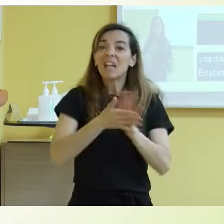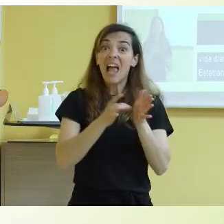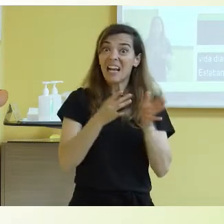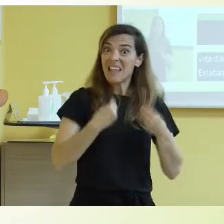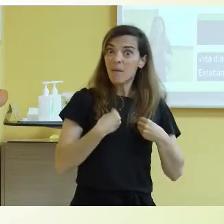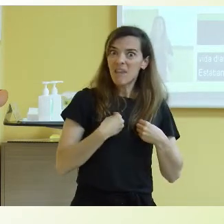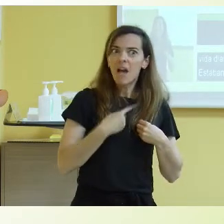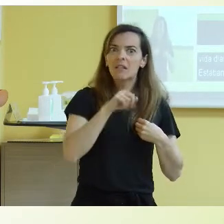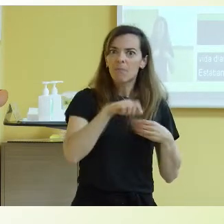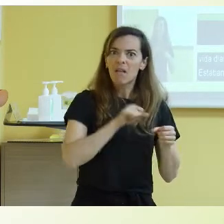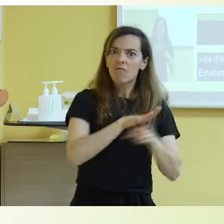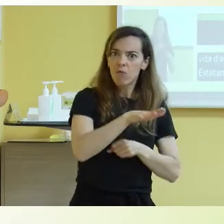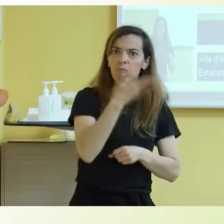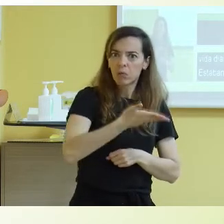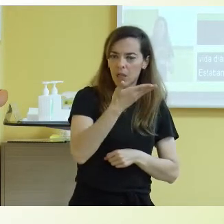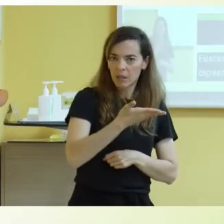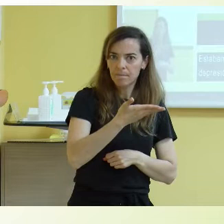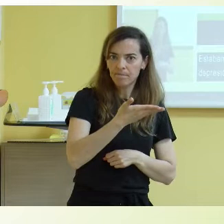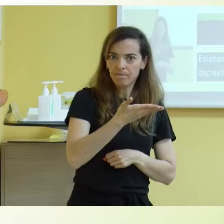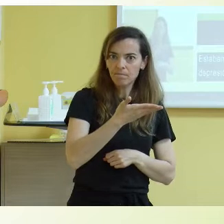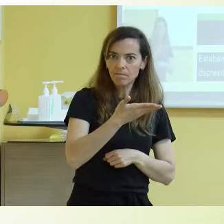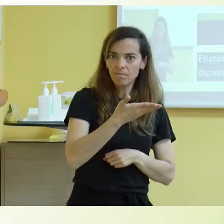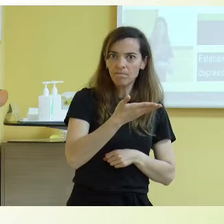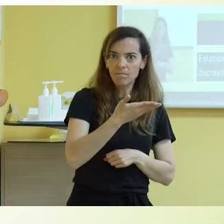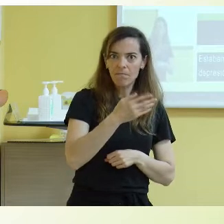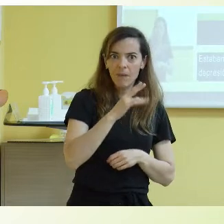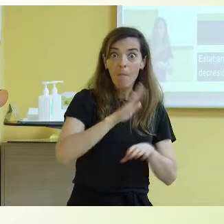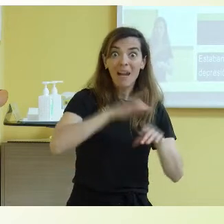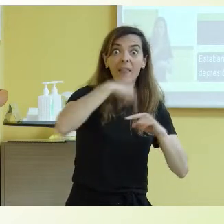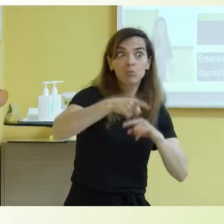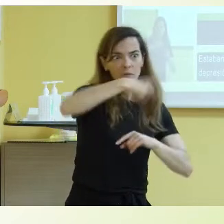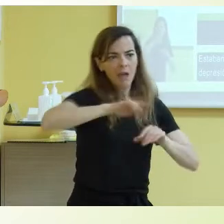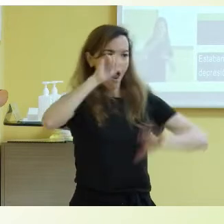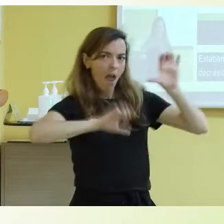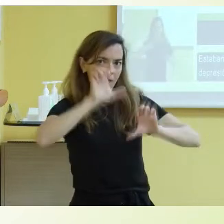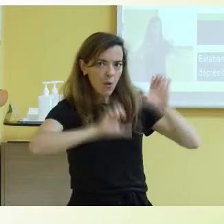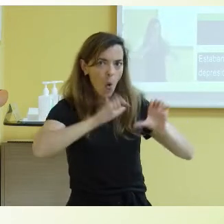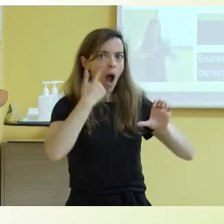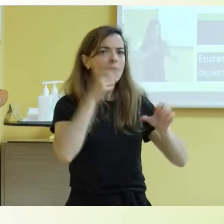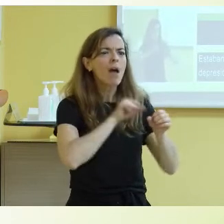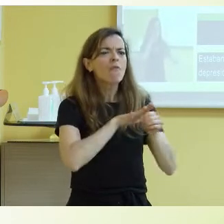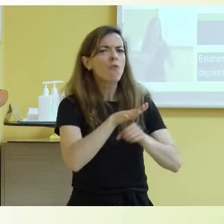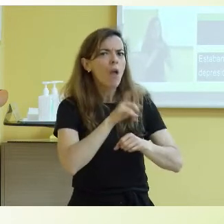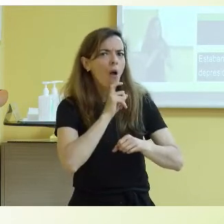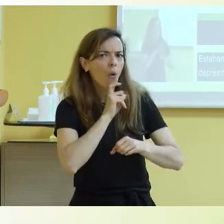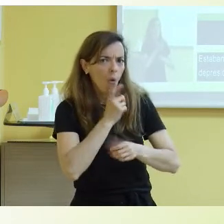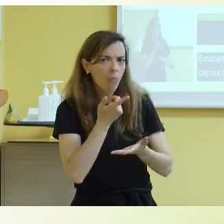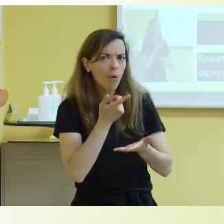también es un factor importante a la hora del contexto de la evaluación, de cómo influyen nuestras actividades